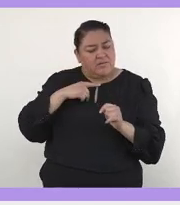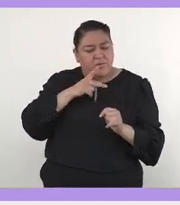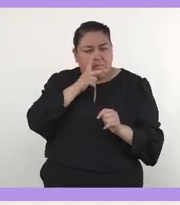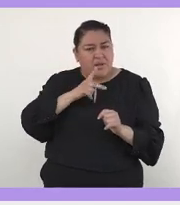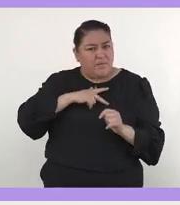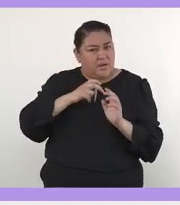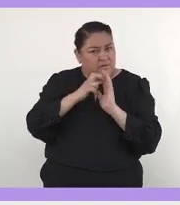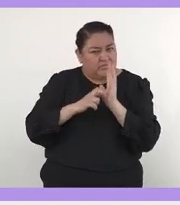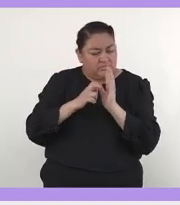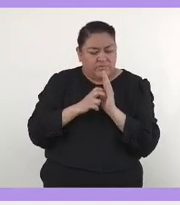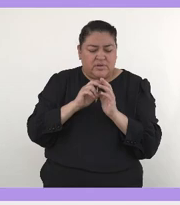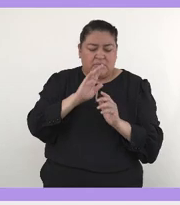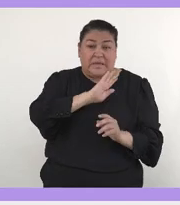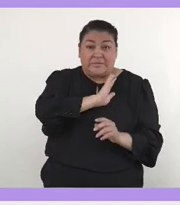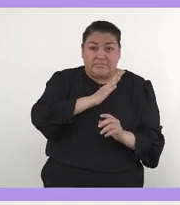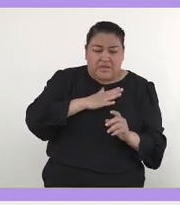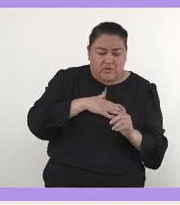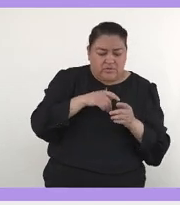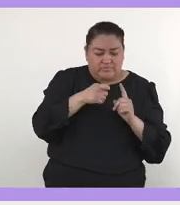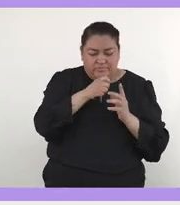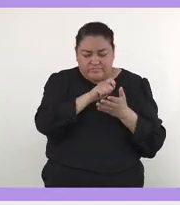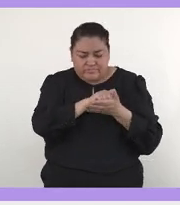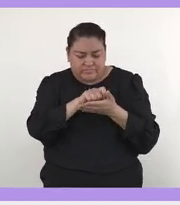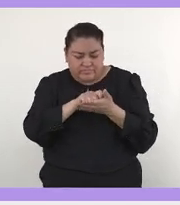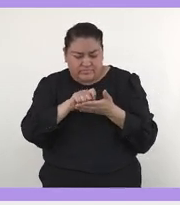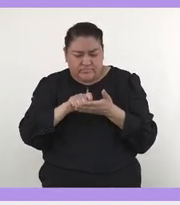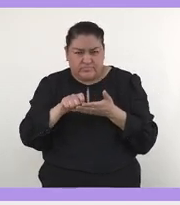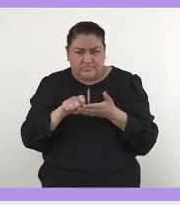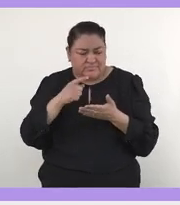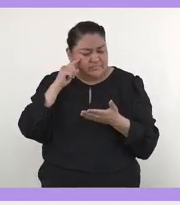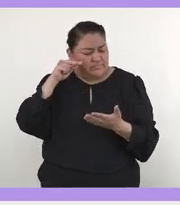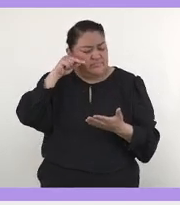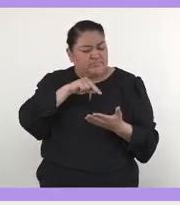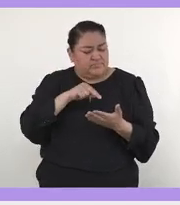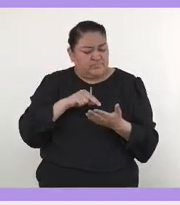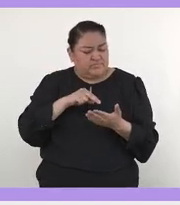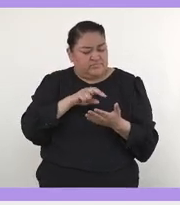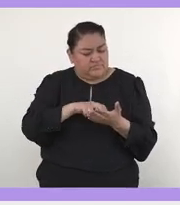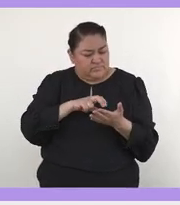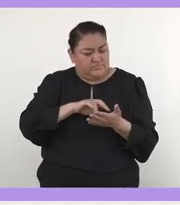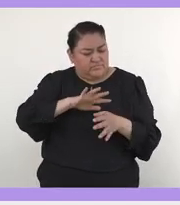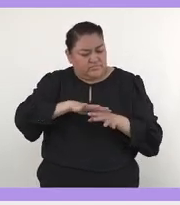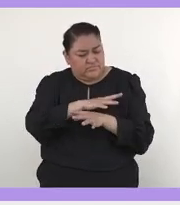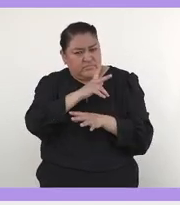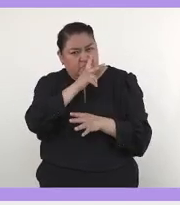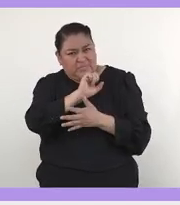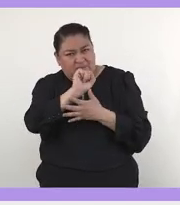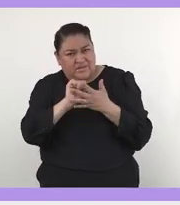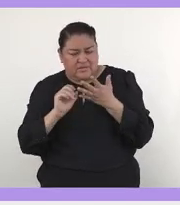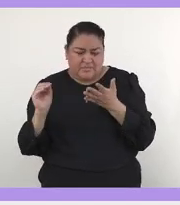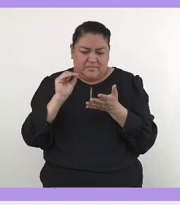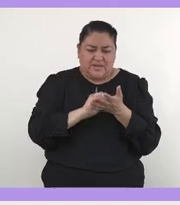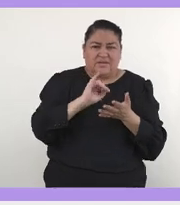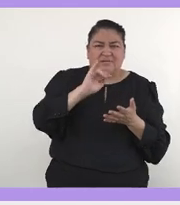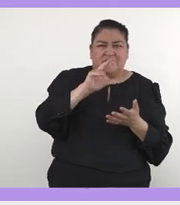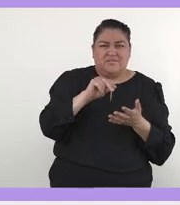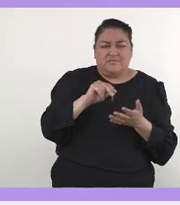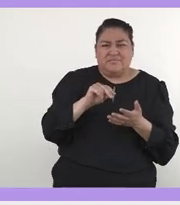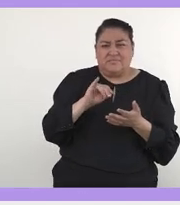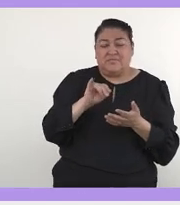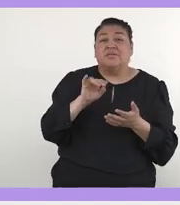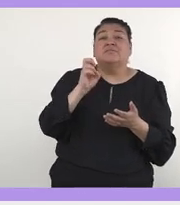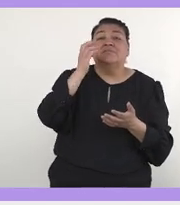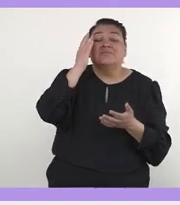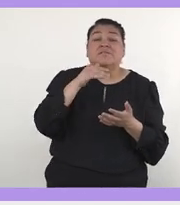estén escribiendo algo así también sean conscientes de cuando usaron un masculino genérico y vean cuándo lo pueden cambiar hay veces en las que si hacemos ese simple cambio